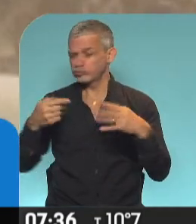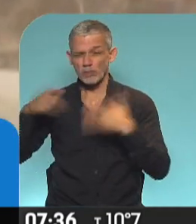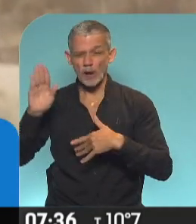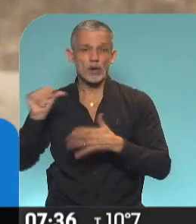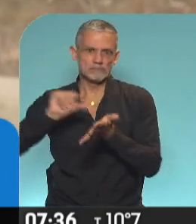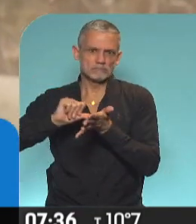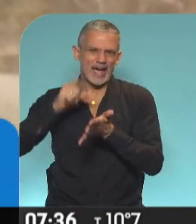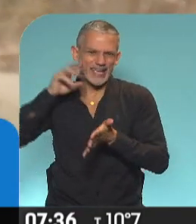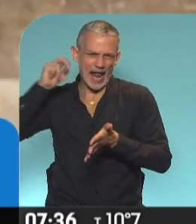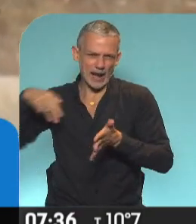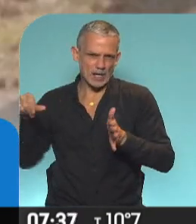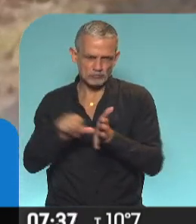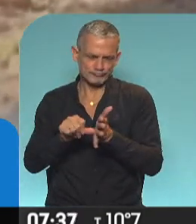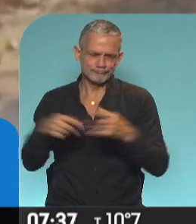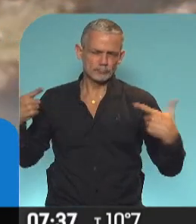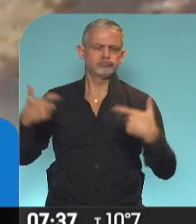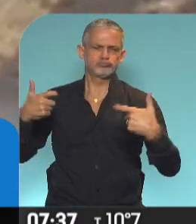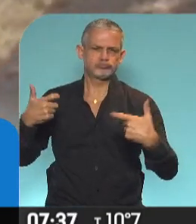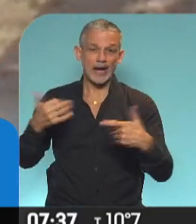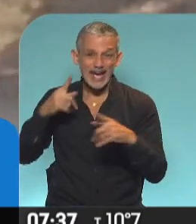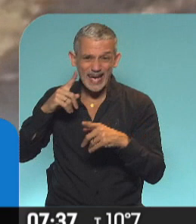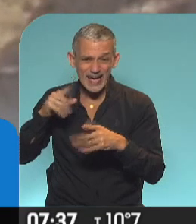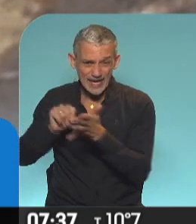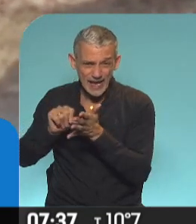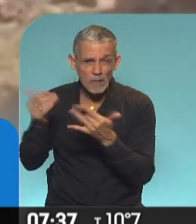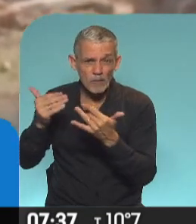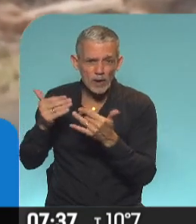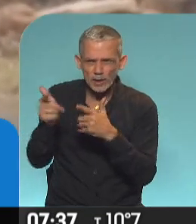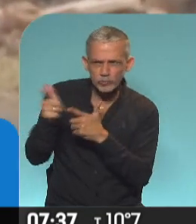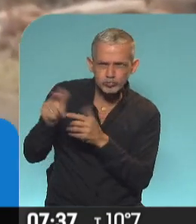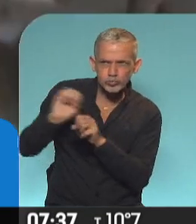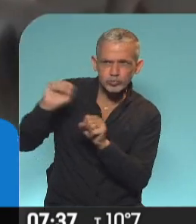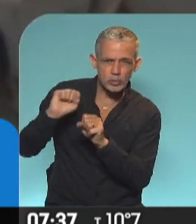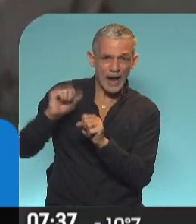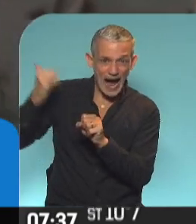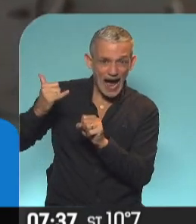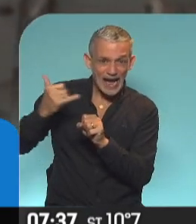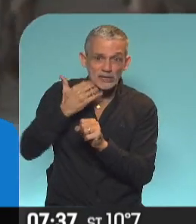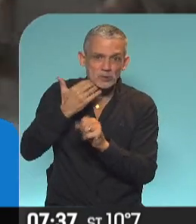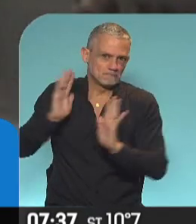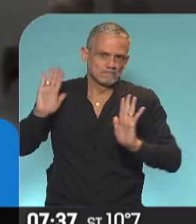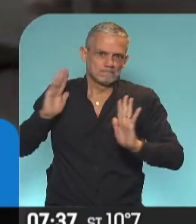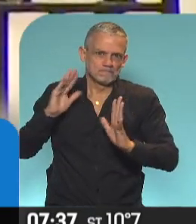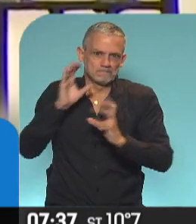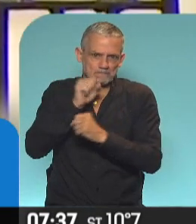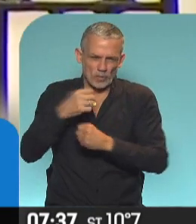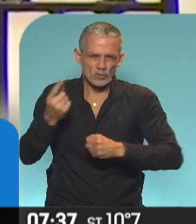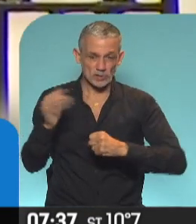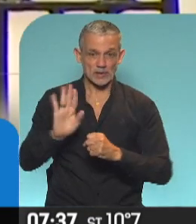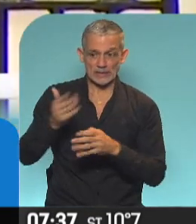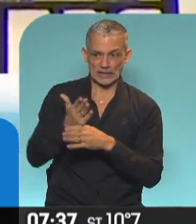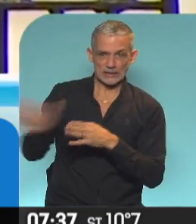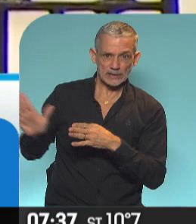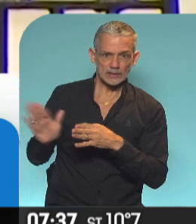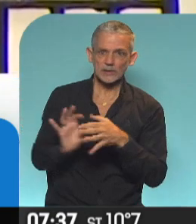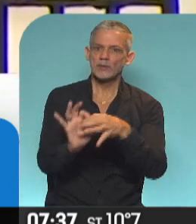existencial. Por eso la gran discusión acerca de si Irán puede tener o no armamento nuclear. Entonces, en primer lugar, los une el espanto, en todo caso el rechazo